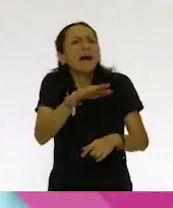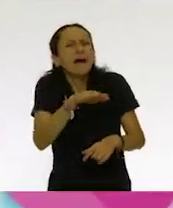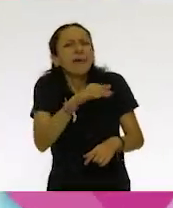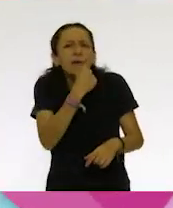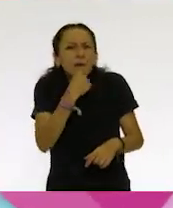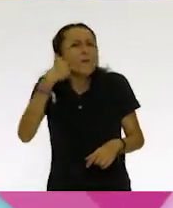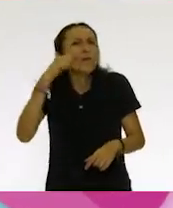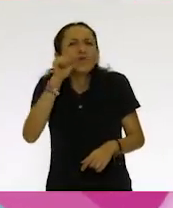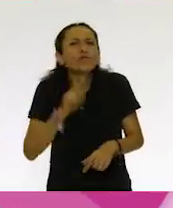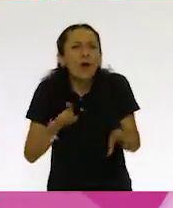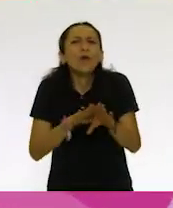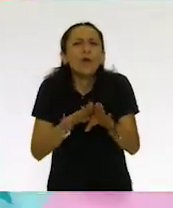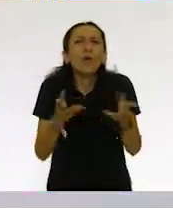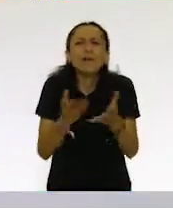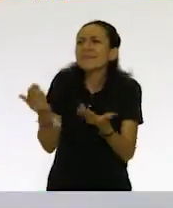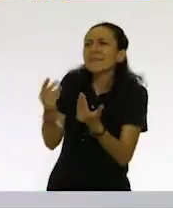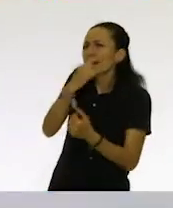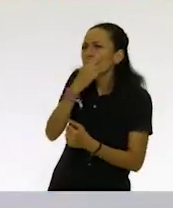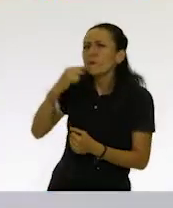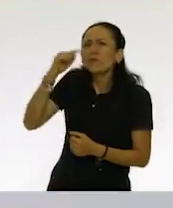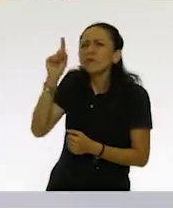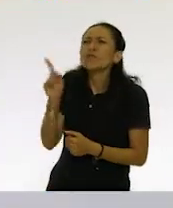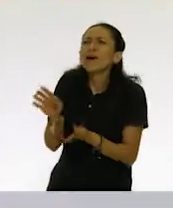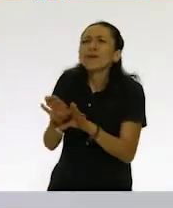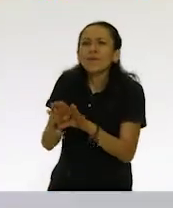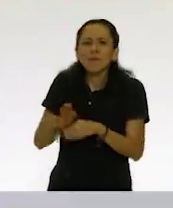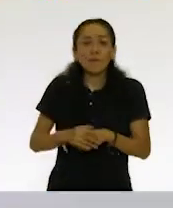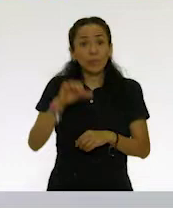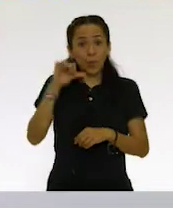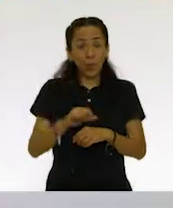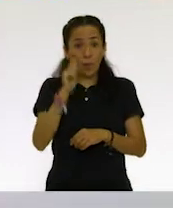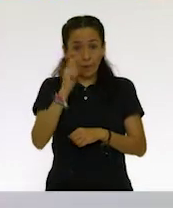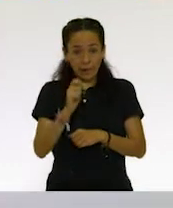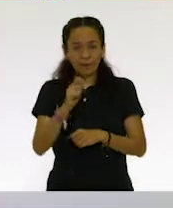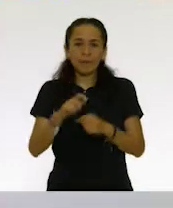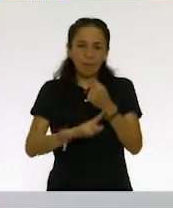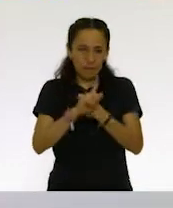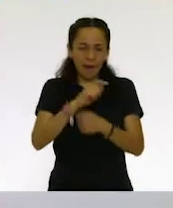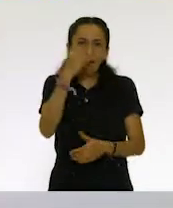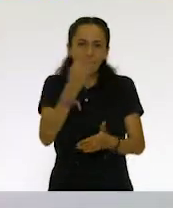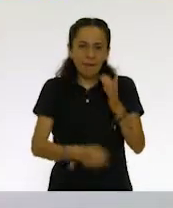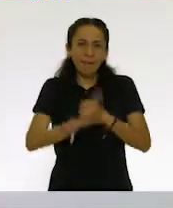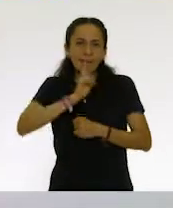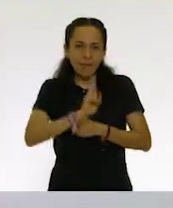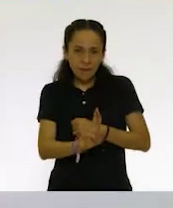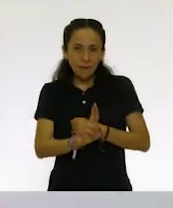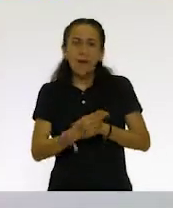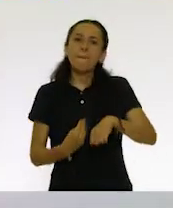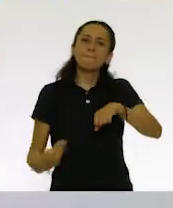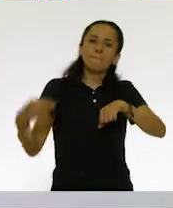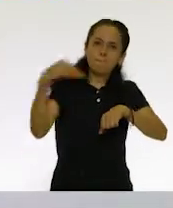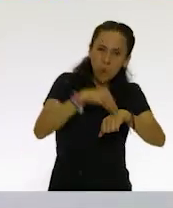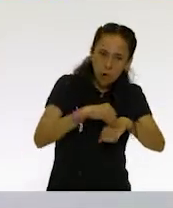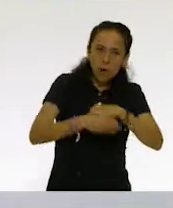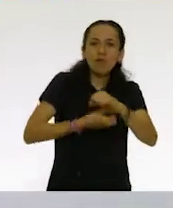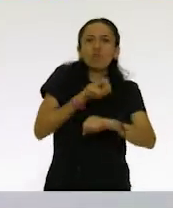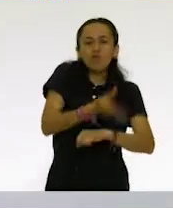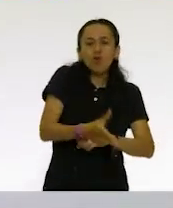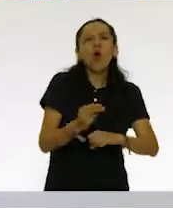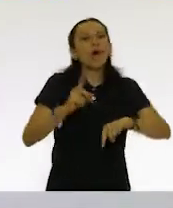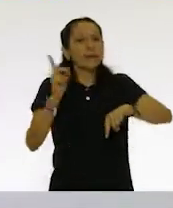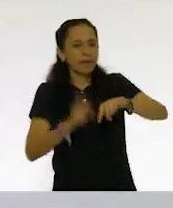estás? Hoy vamos a resolver problemas de agregar, de quitar y de ver cantidades iguales. ¿Nos